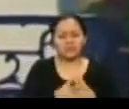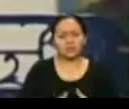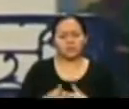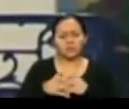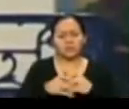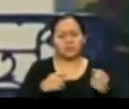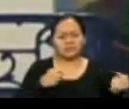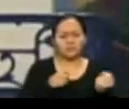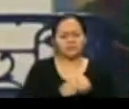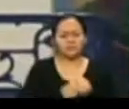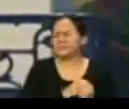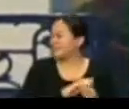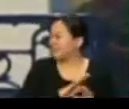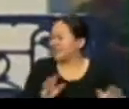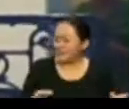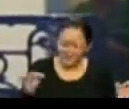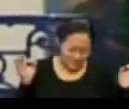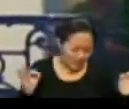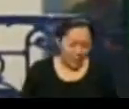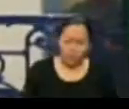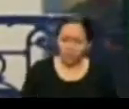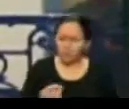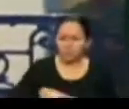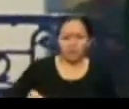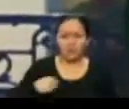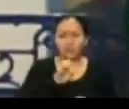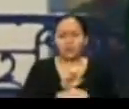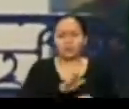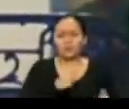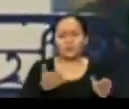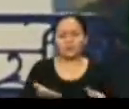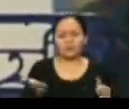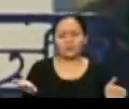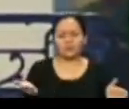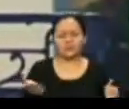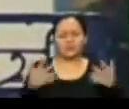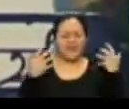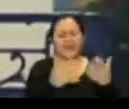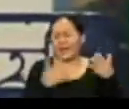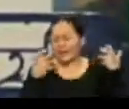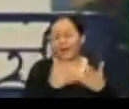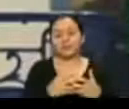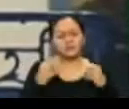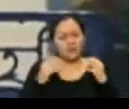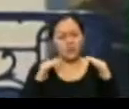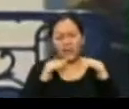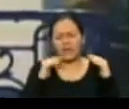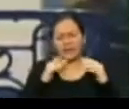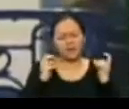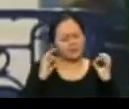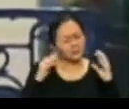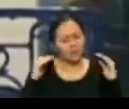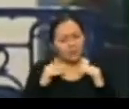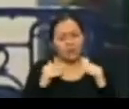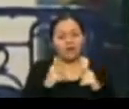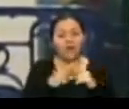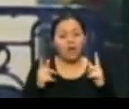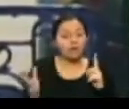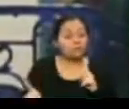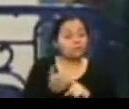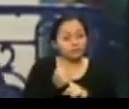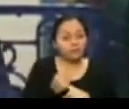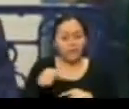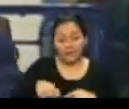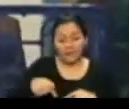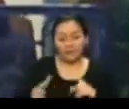hubieran aplastado, nos hubieran pisoteado, hubieran existido guerras civiles. Lo hemos logrado en paz, en